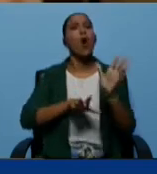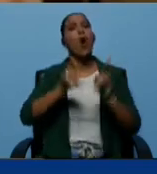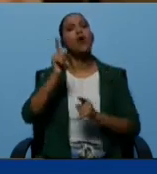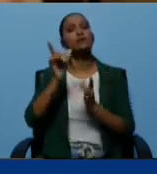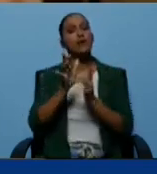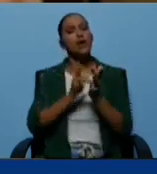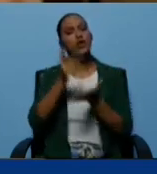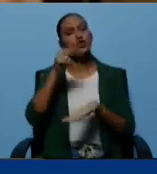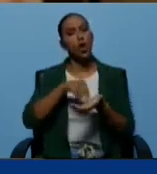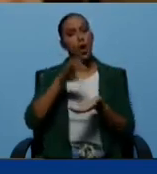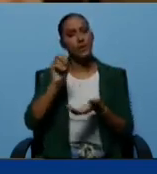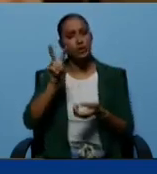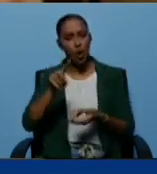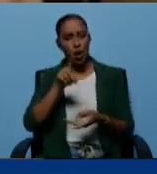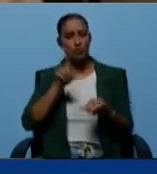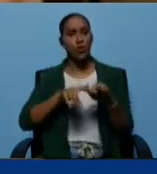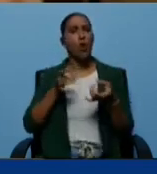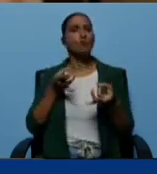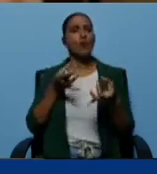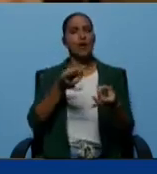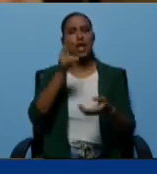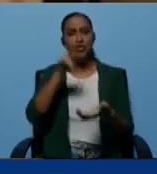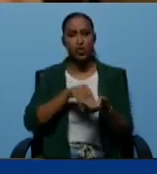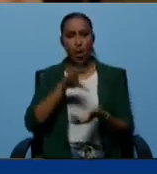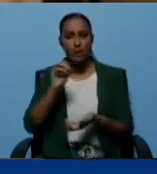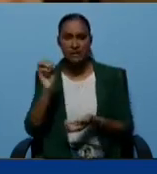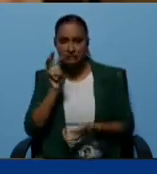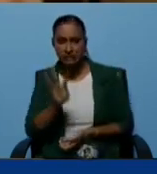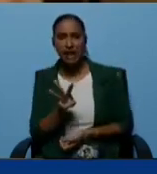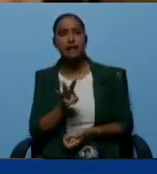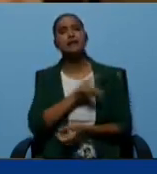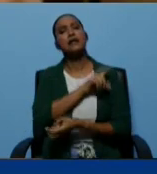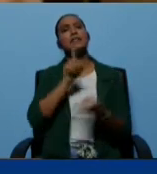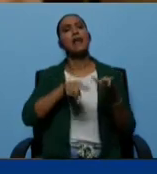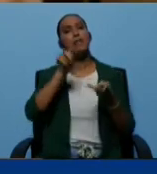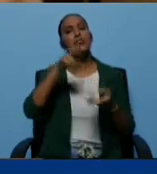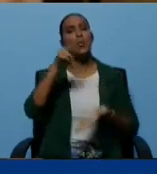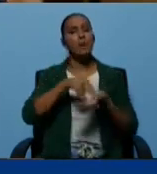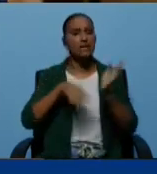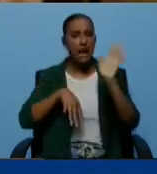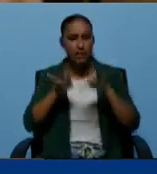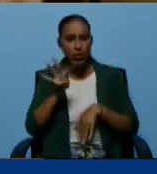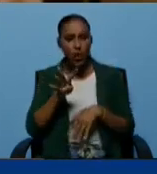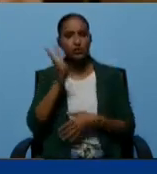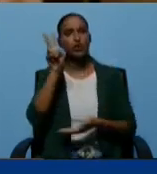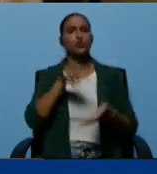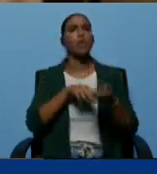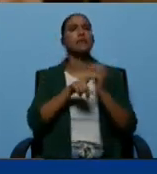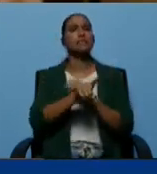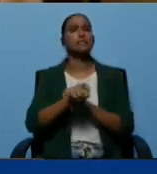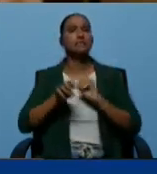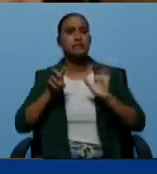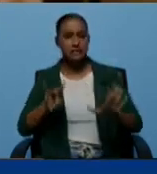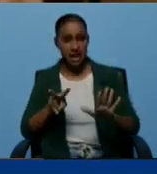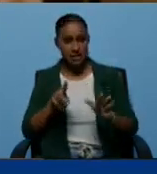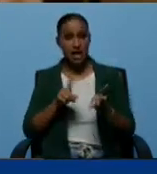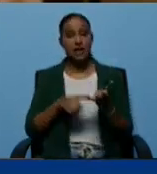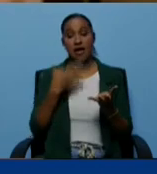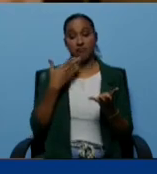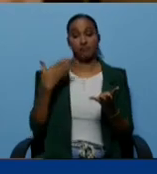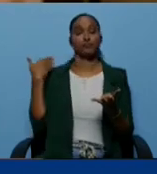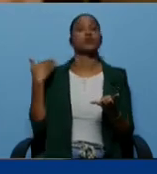guarimbas del 2003 y en los embriones de guerra civil del 2014 y 2017, en estas